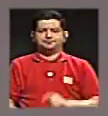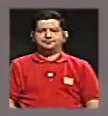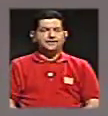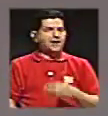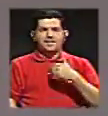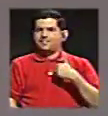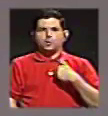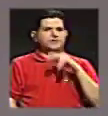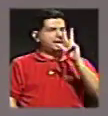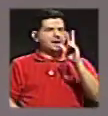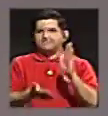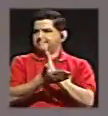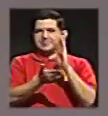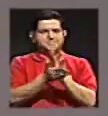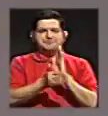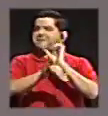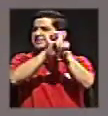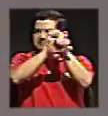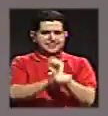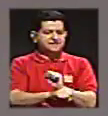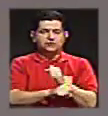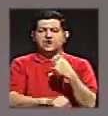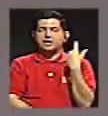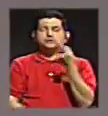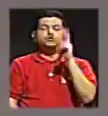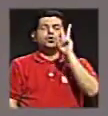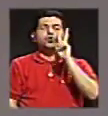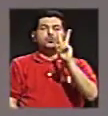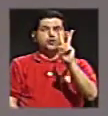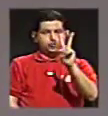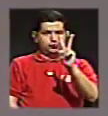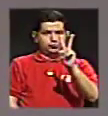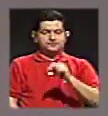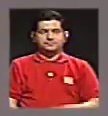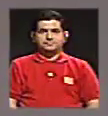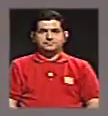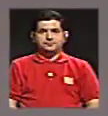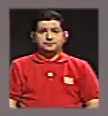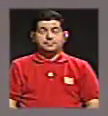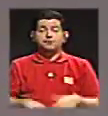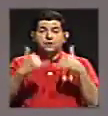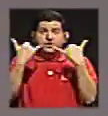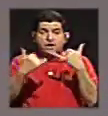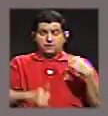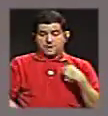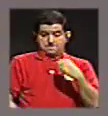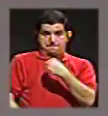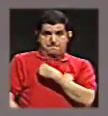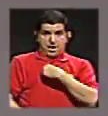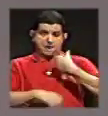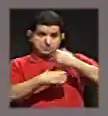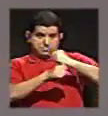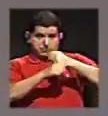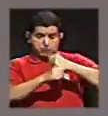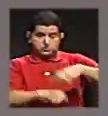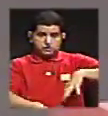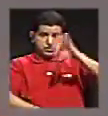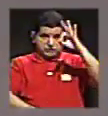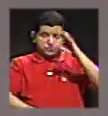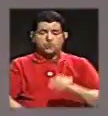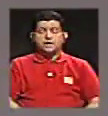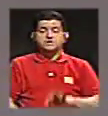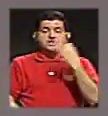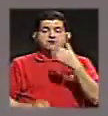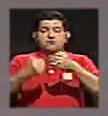va a haber tres papeletas como era tradicional sino que van a recibir solamente dos porque los puestos de regidor eh se van a elegir en una elección